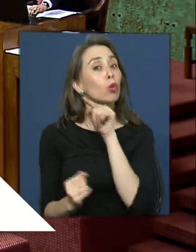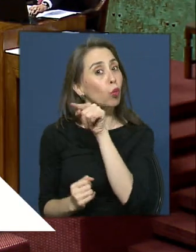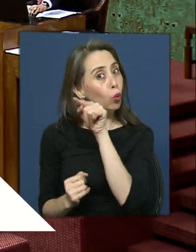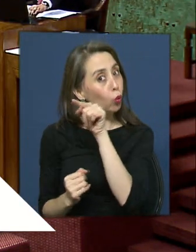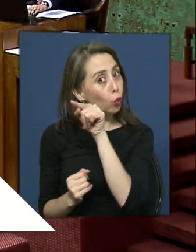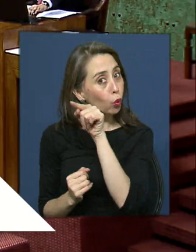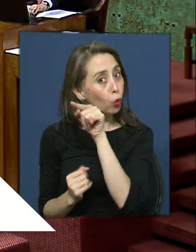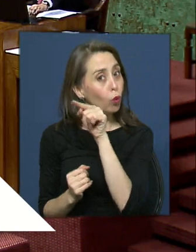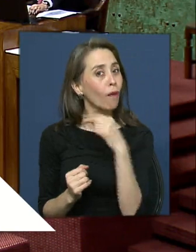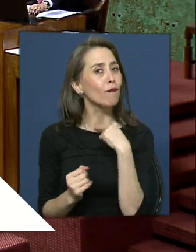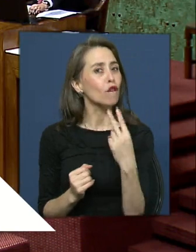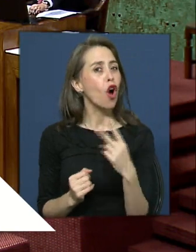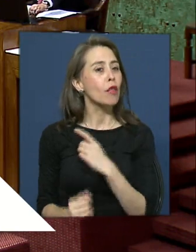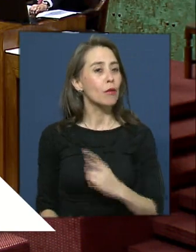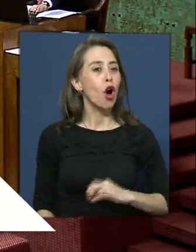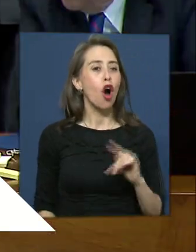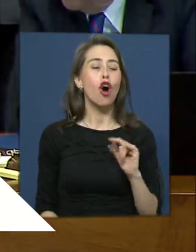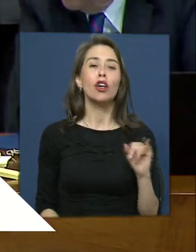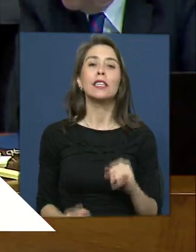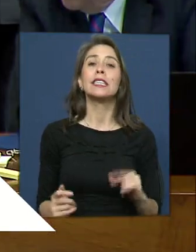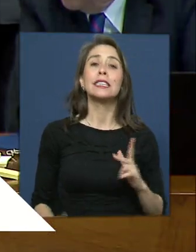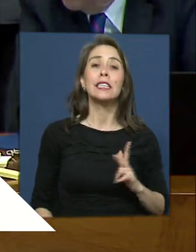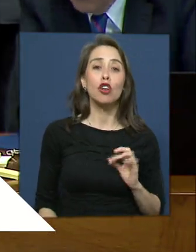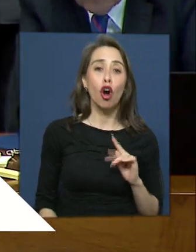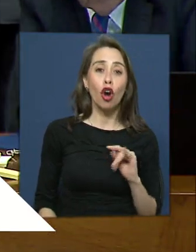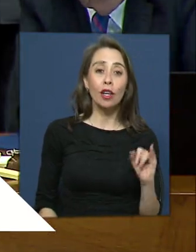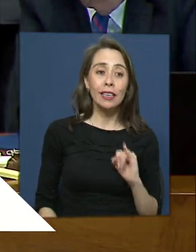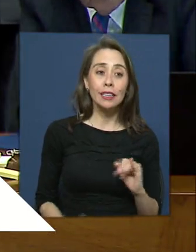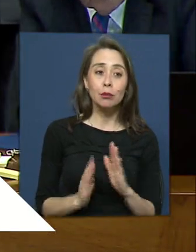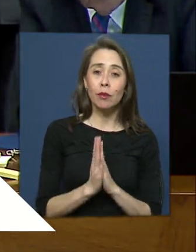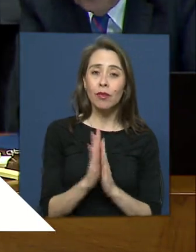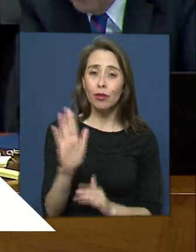que... Señor Ortiz, le solicitamos, por favor,